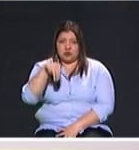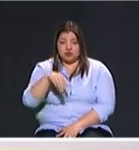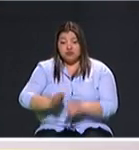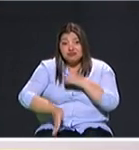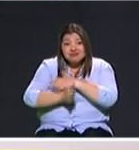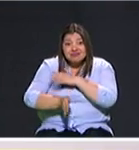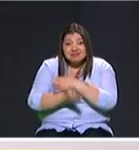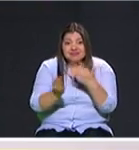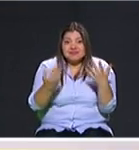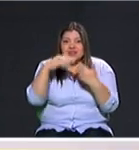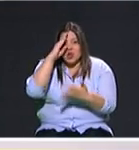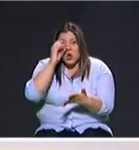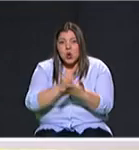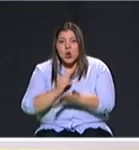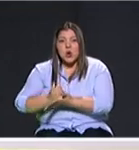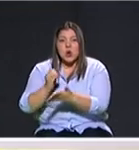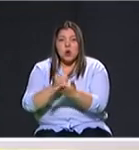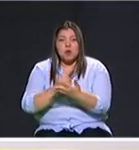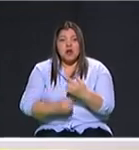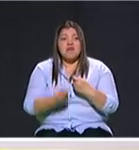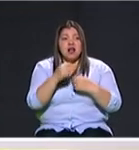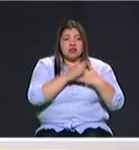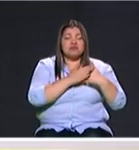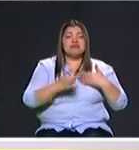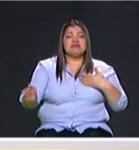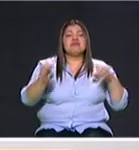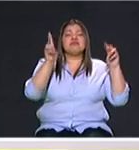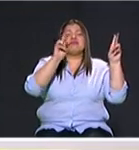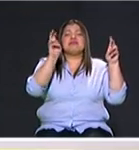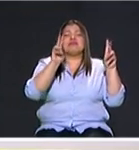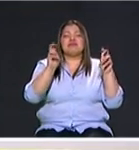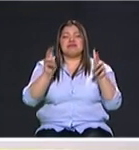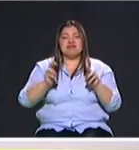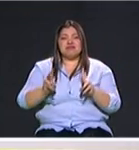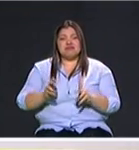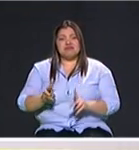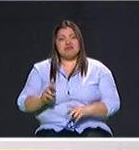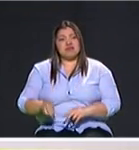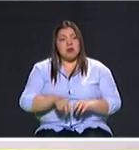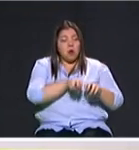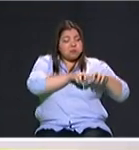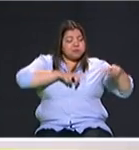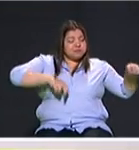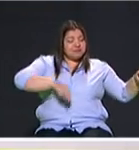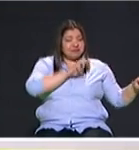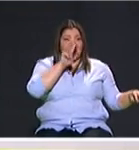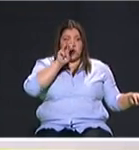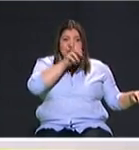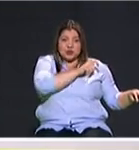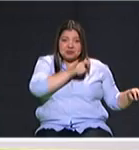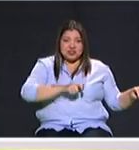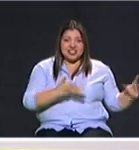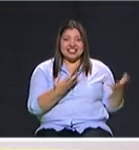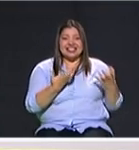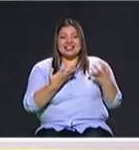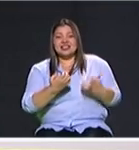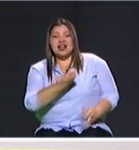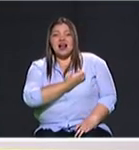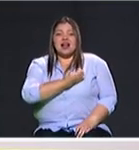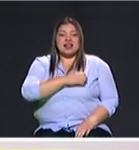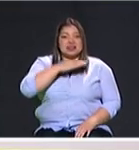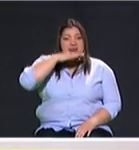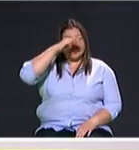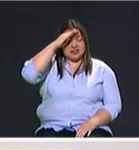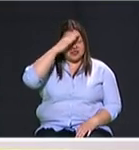por abordar durante este debate ciudadano con ocho de los candidatos a la alcaldía de medellín pasamos ahora al